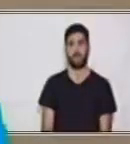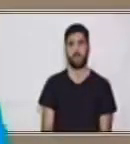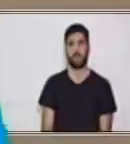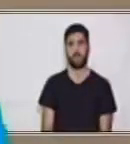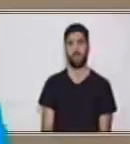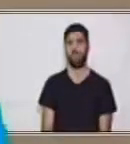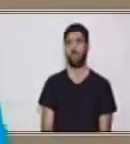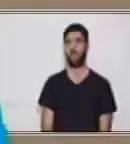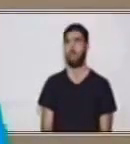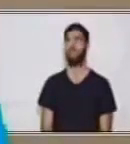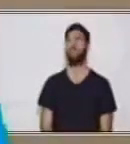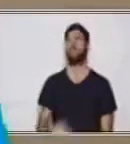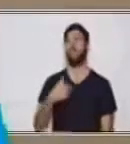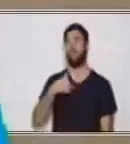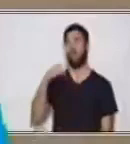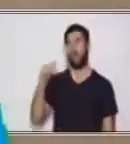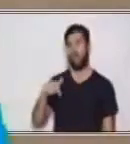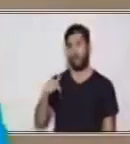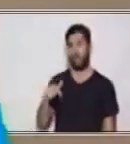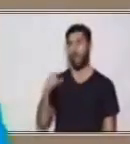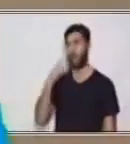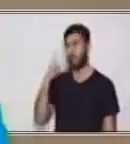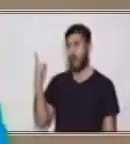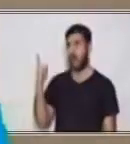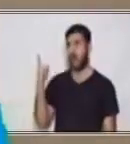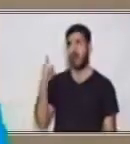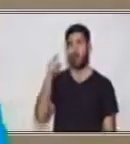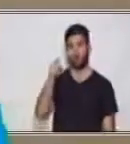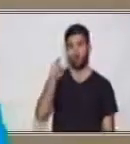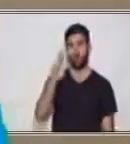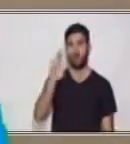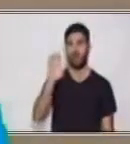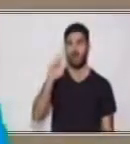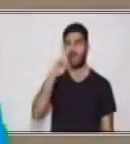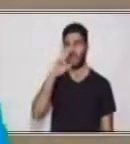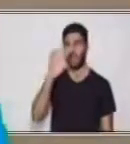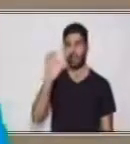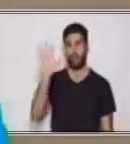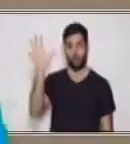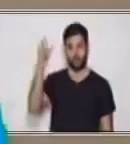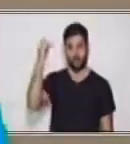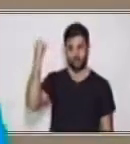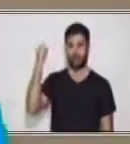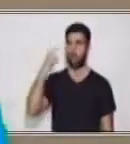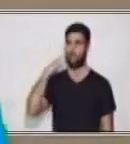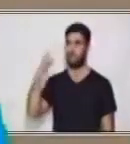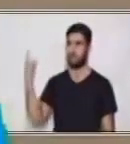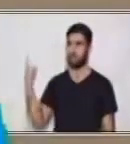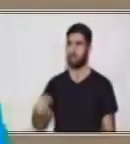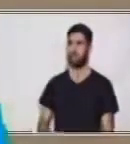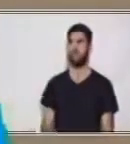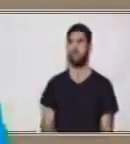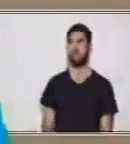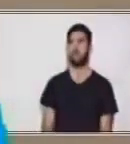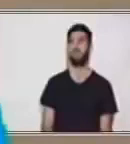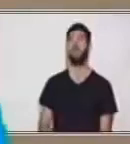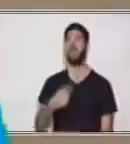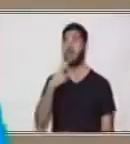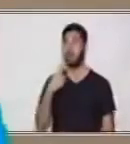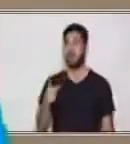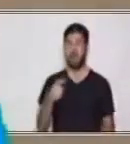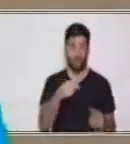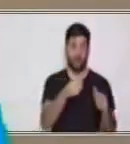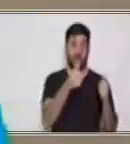el día de hoy te tengo un reto. Tenemos una situación problema que es la siguiente. Un grupo de